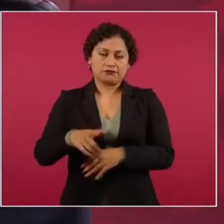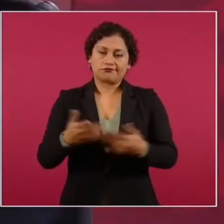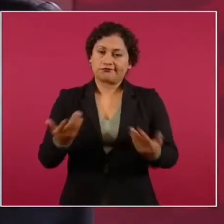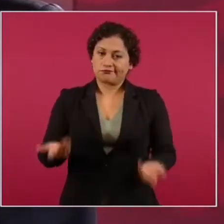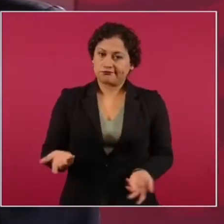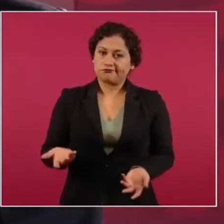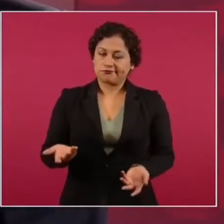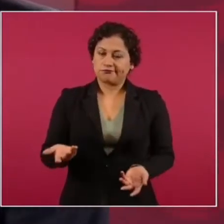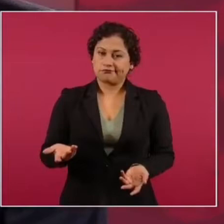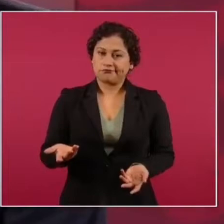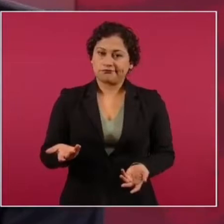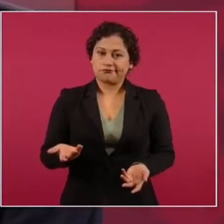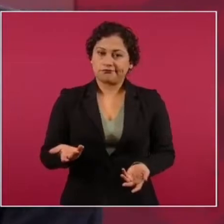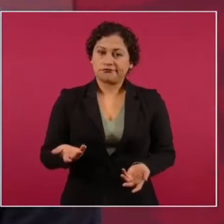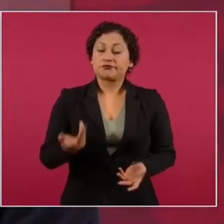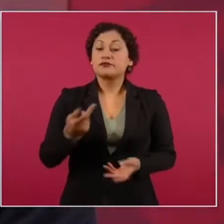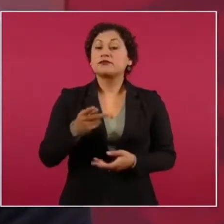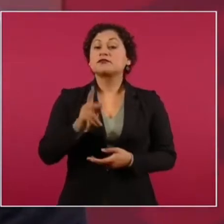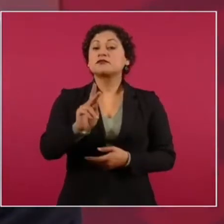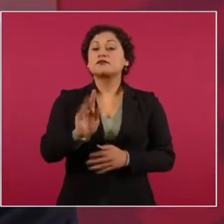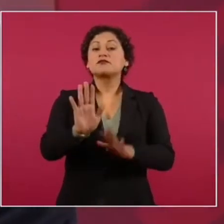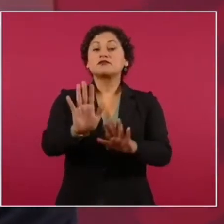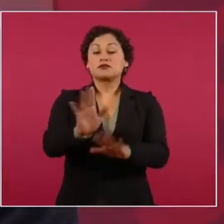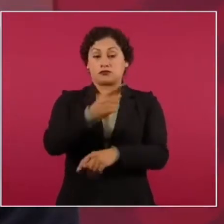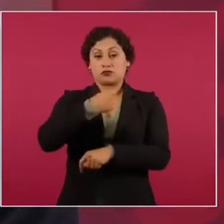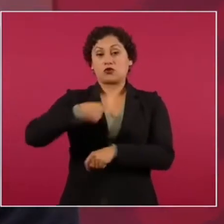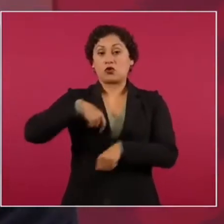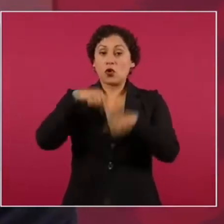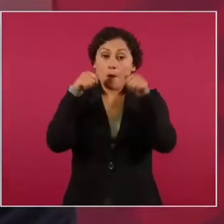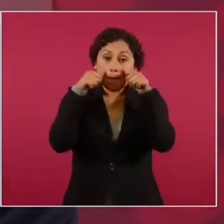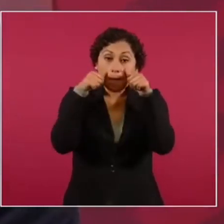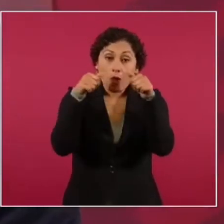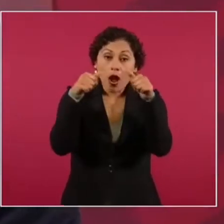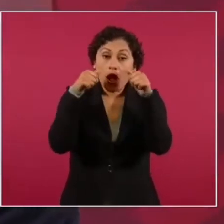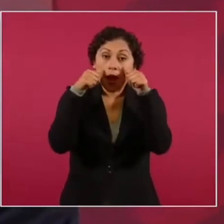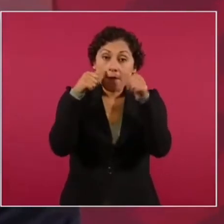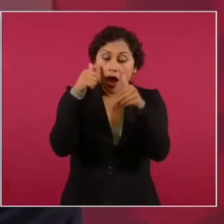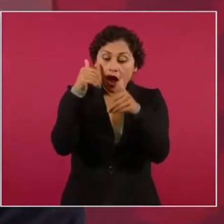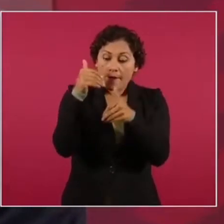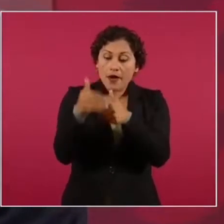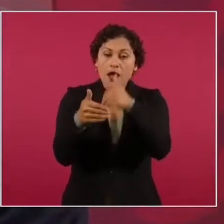Vamos a ir avanzando,